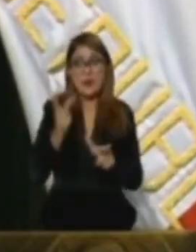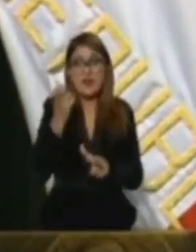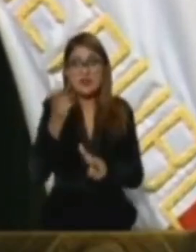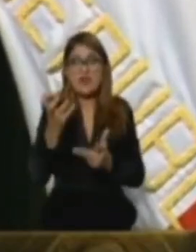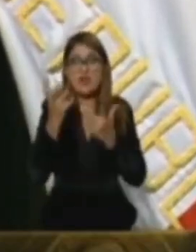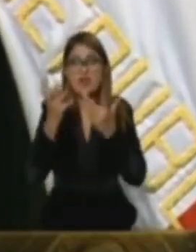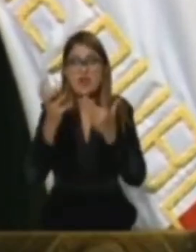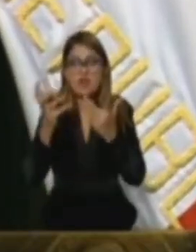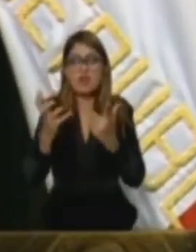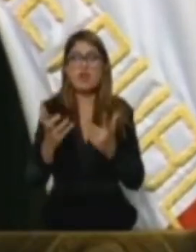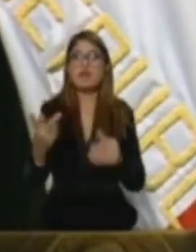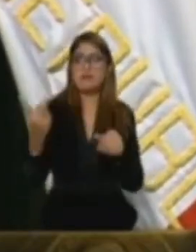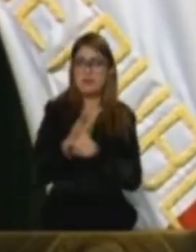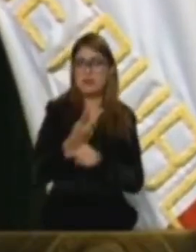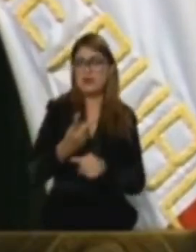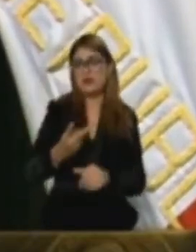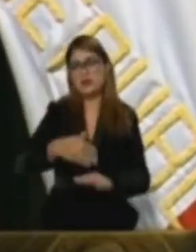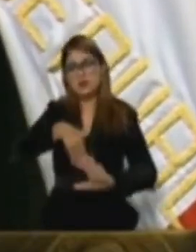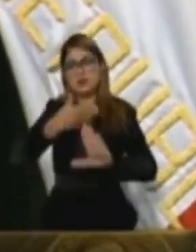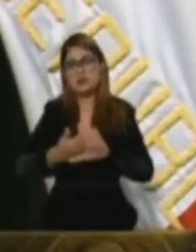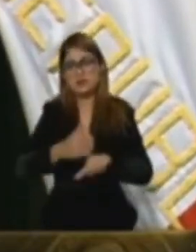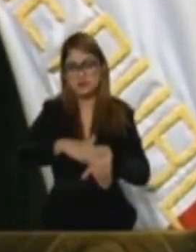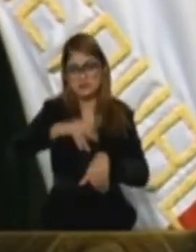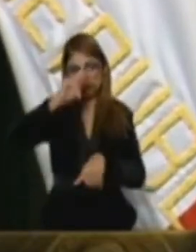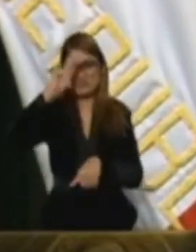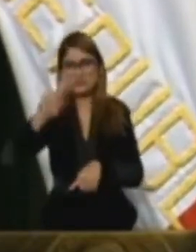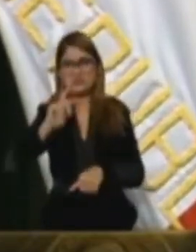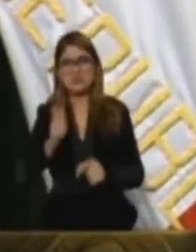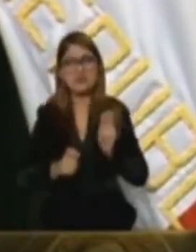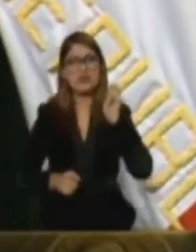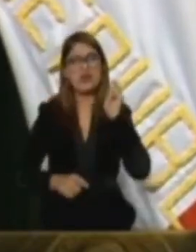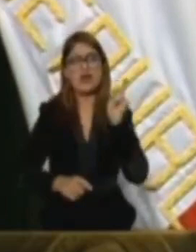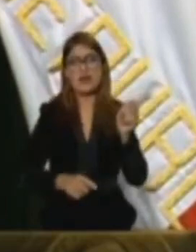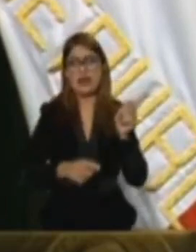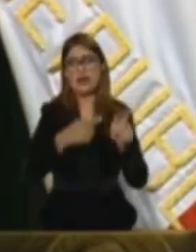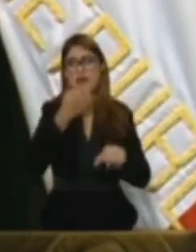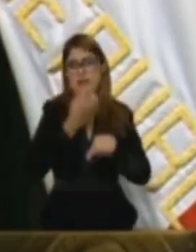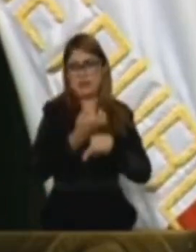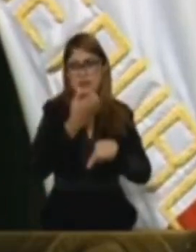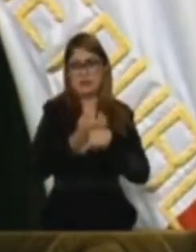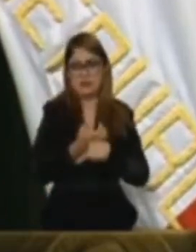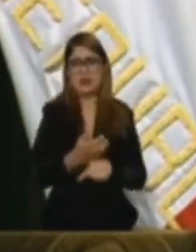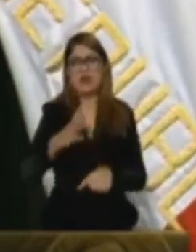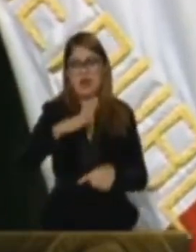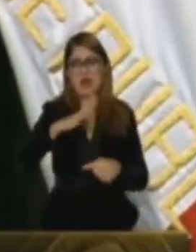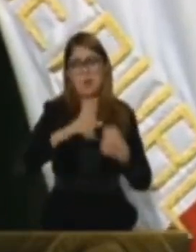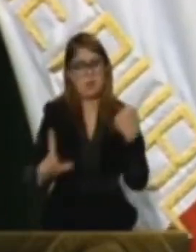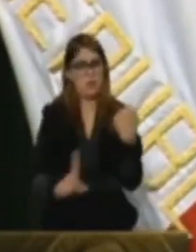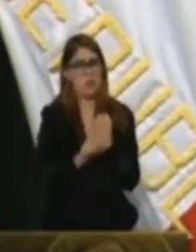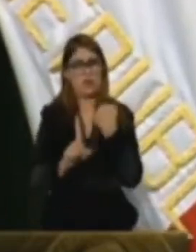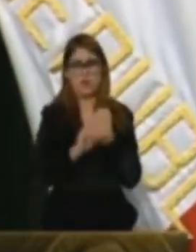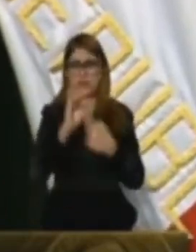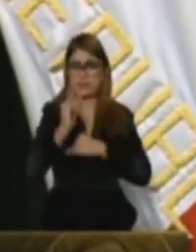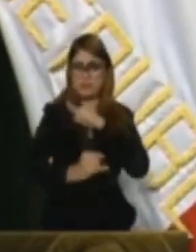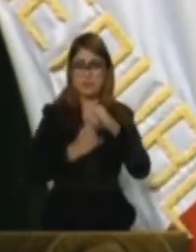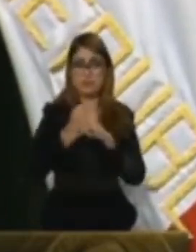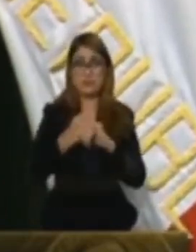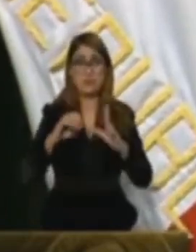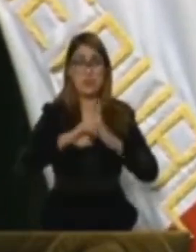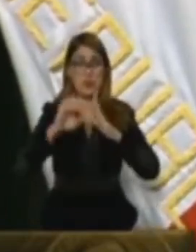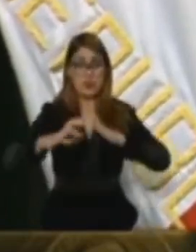Está provocando con el pueblo de Estados Unidos de América un conflicto internacional en el que, si llegara a resolverse por las